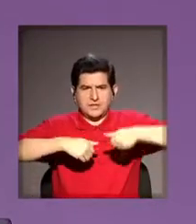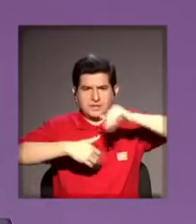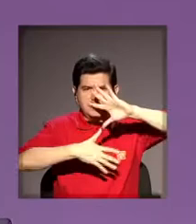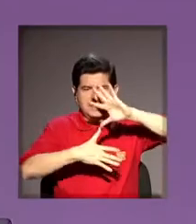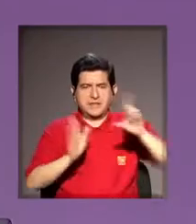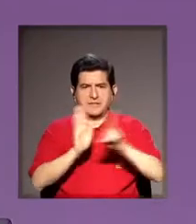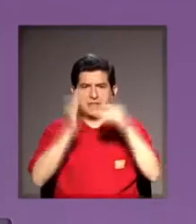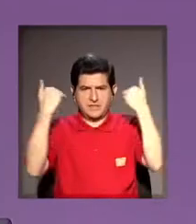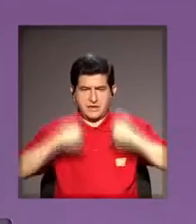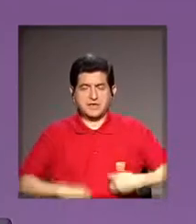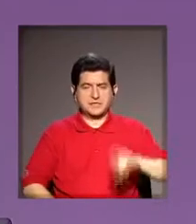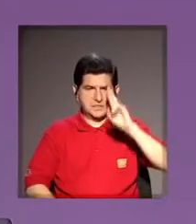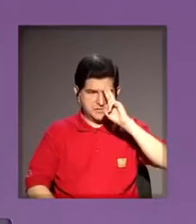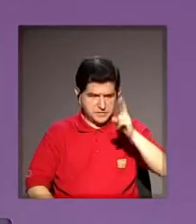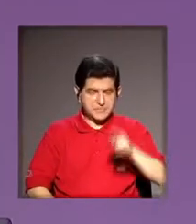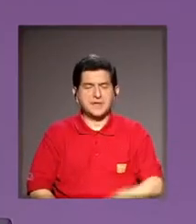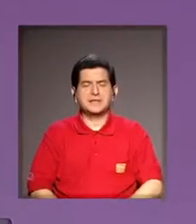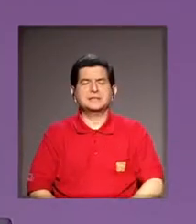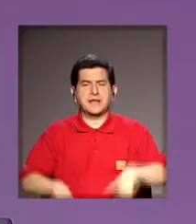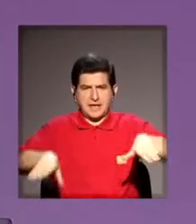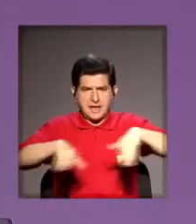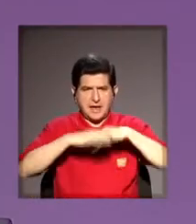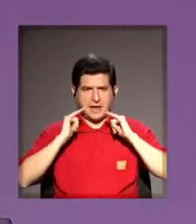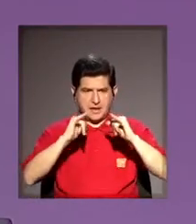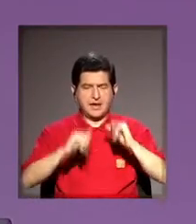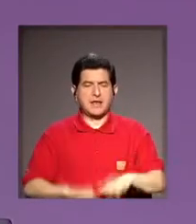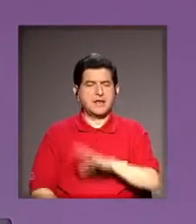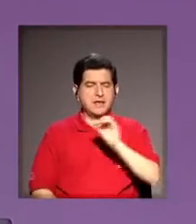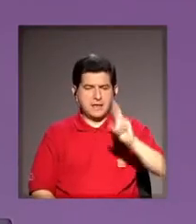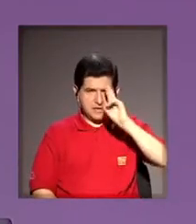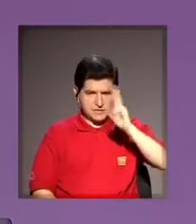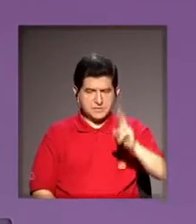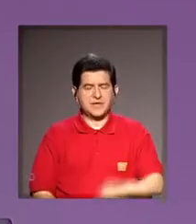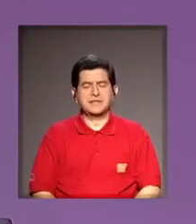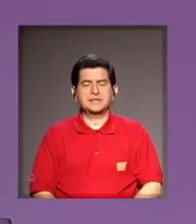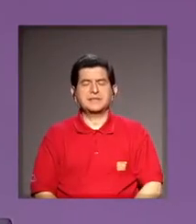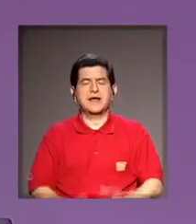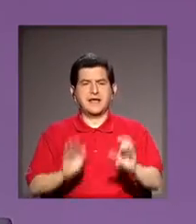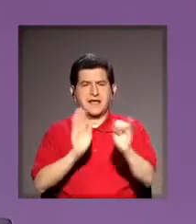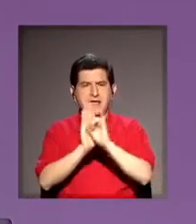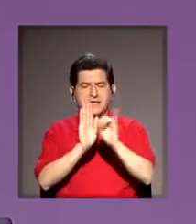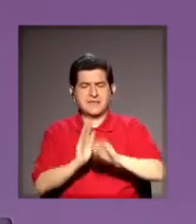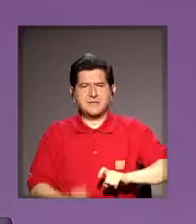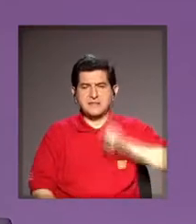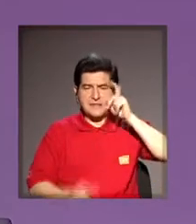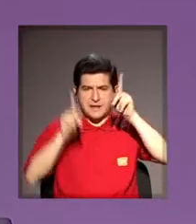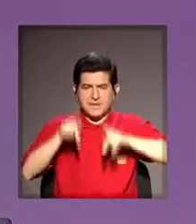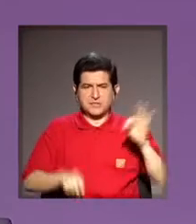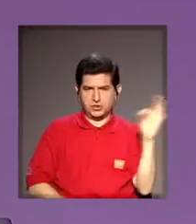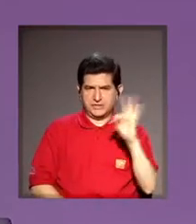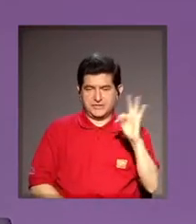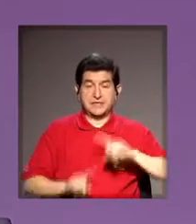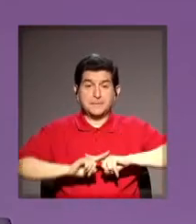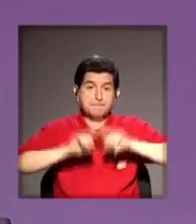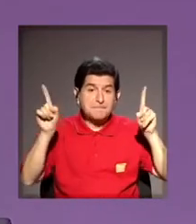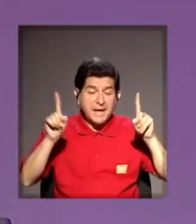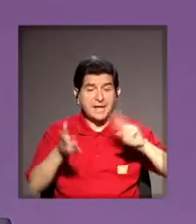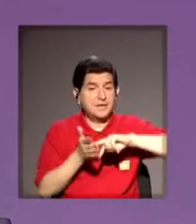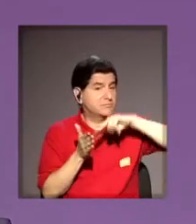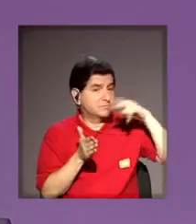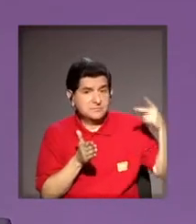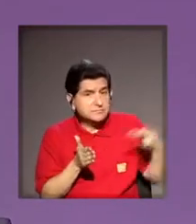reconoce el derecho al matrimonio igualitario y el respeto a la identidad de género de las personas trans sin embargo esto ha generado